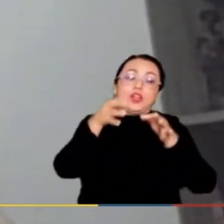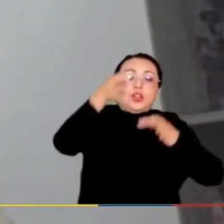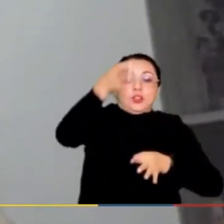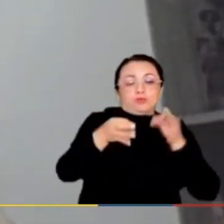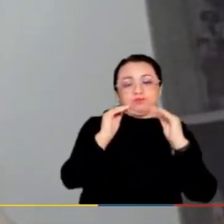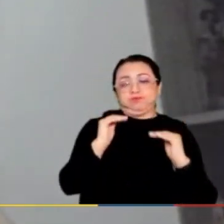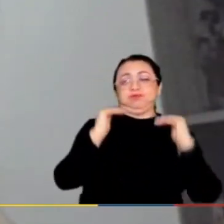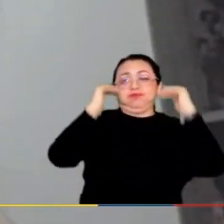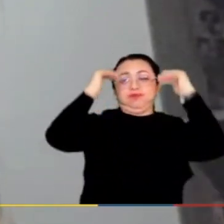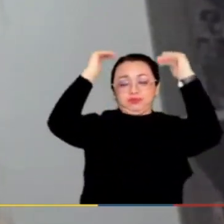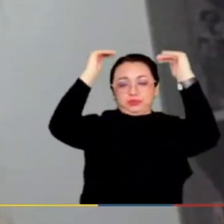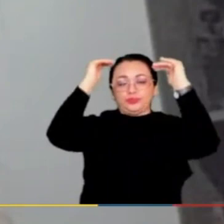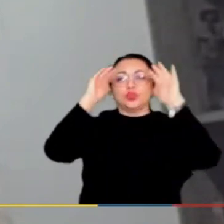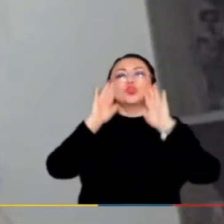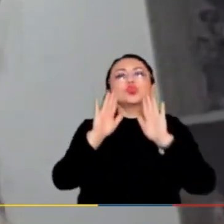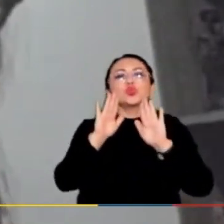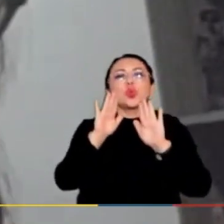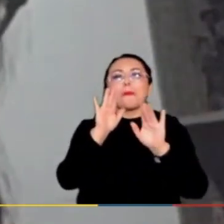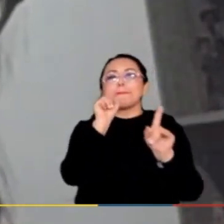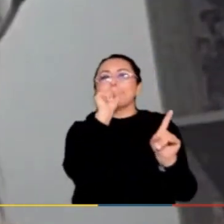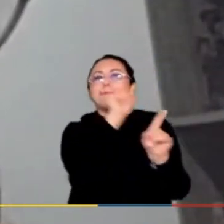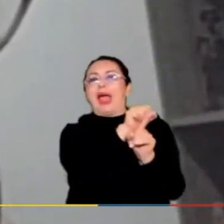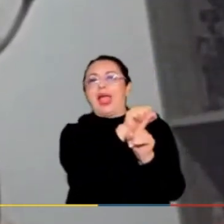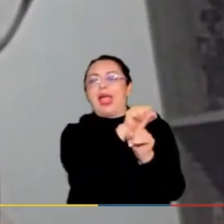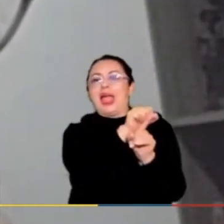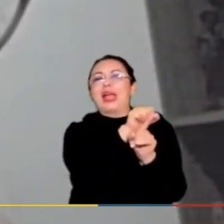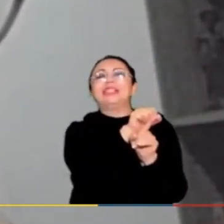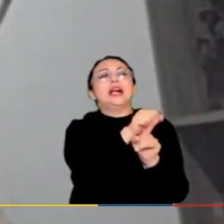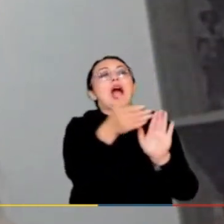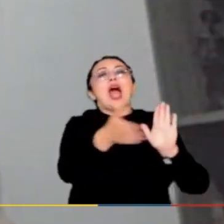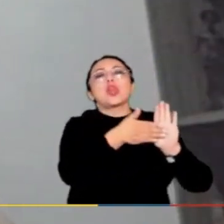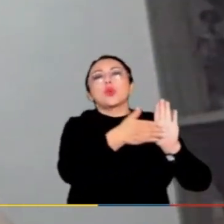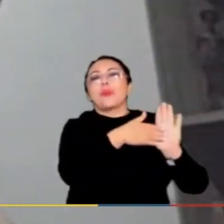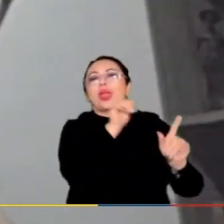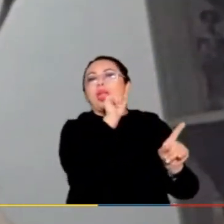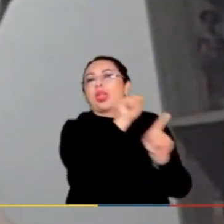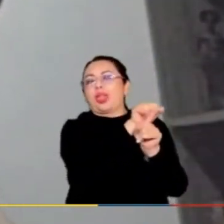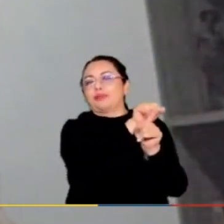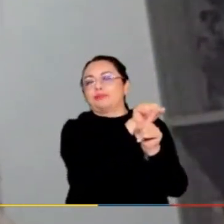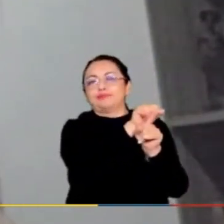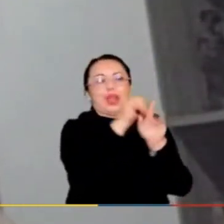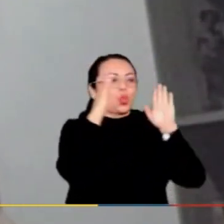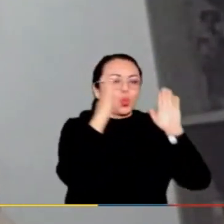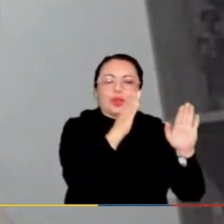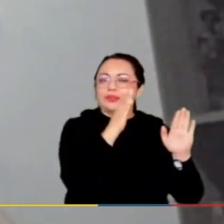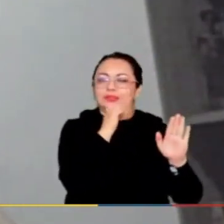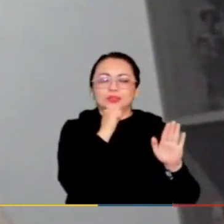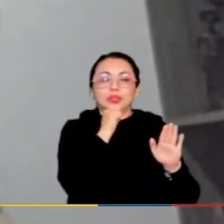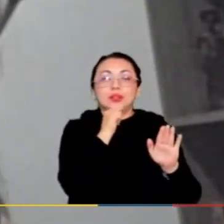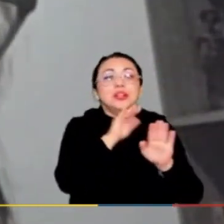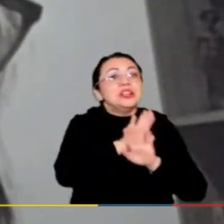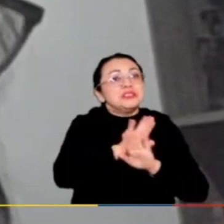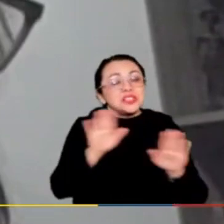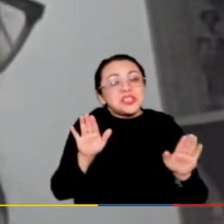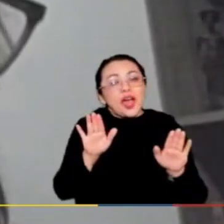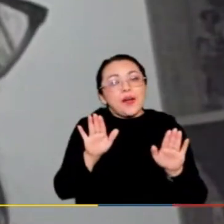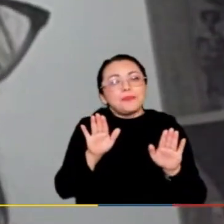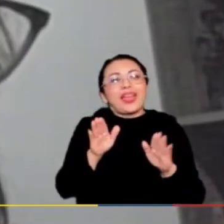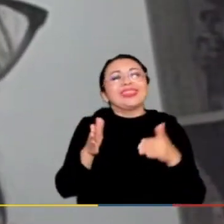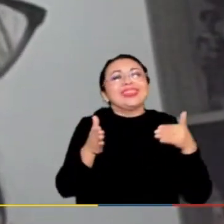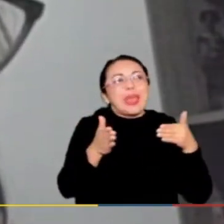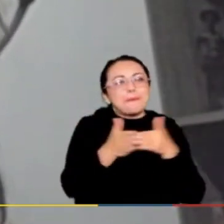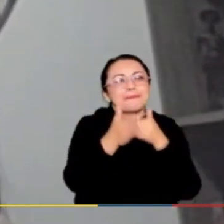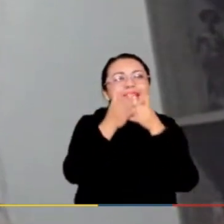Justicia no atiende este argumento. No obstante, luego de promovida la demanda